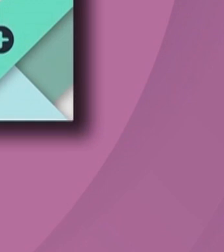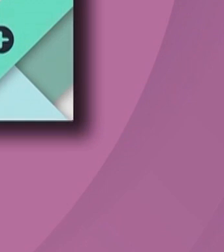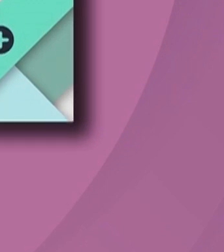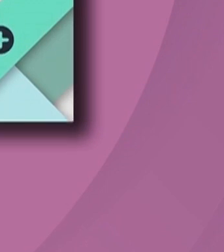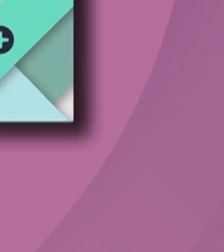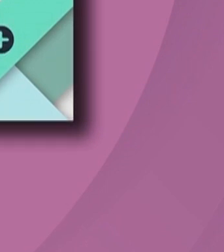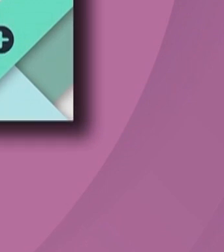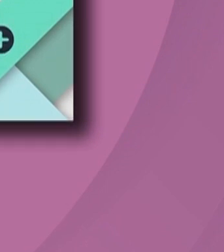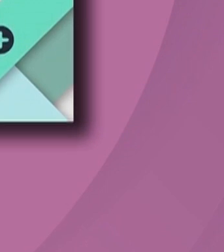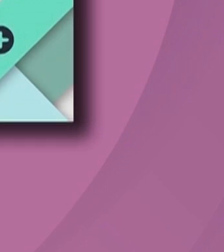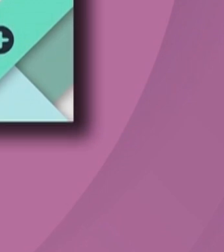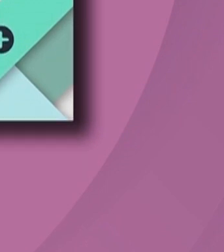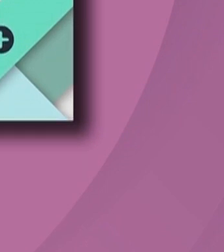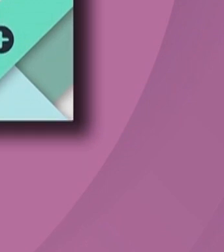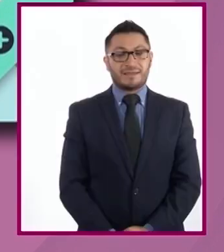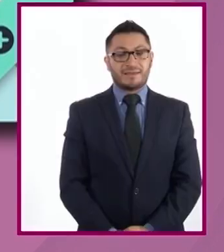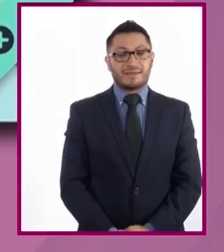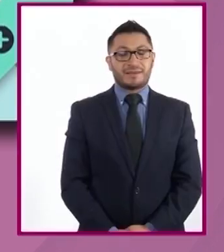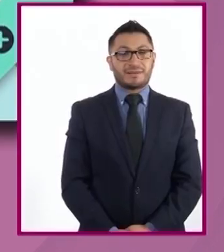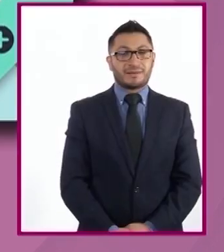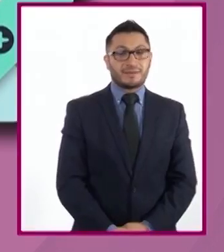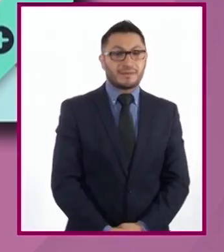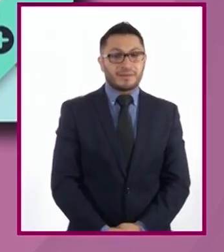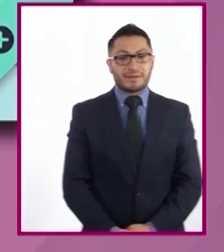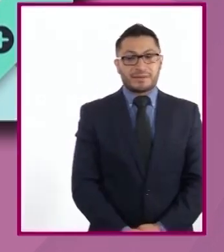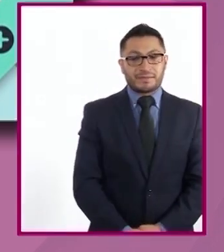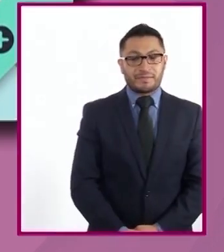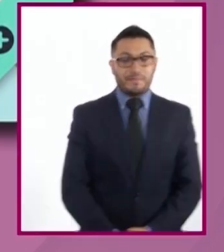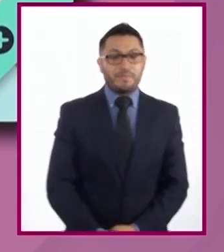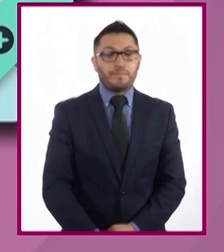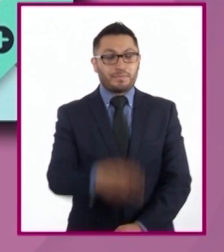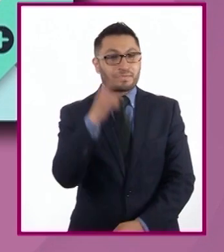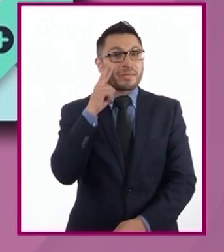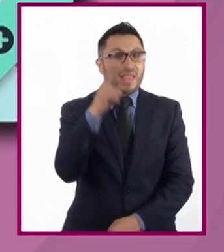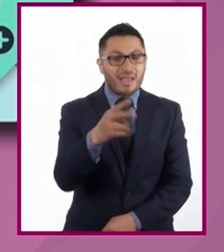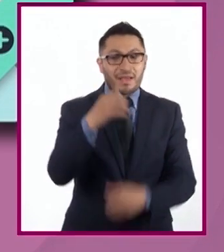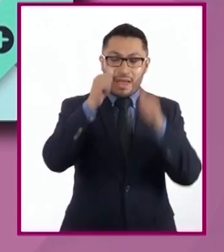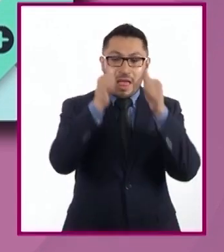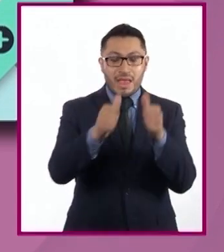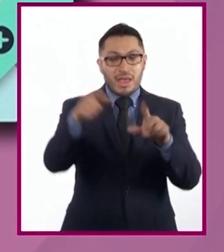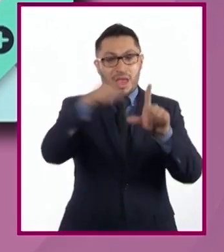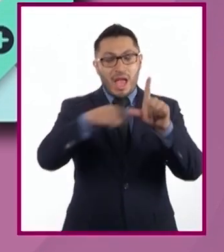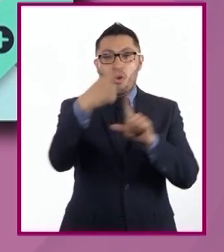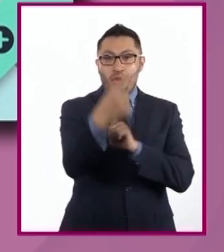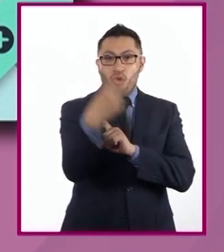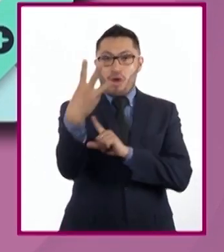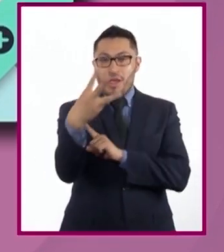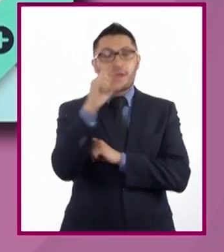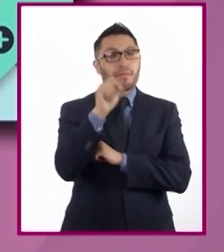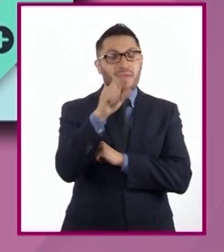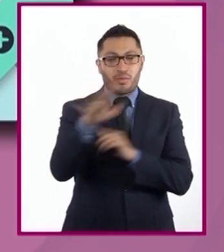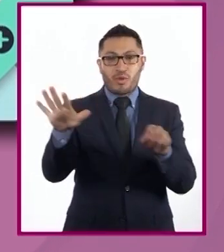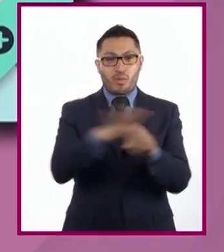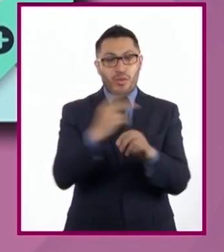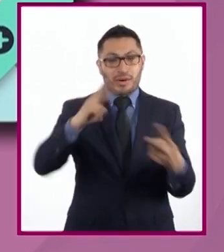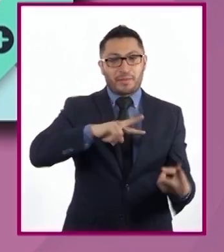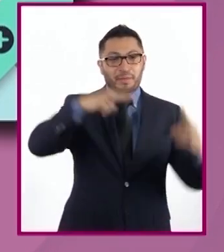Observen con atención. El ángulo 1 y el 3 miden lo mismo porque son opuestos por el